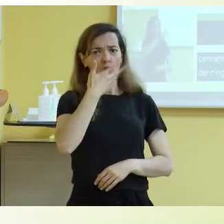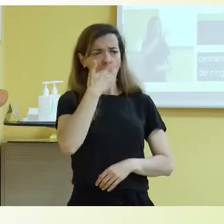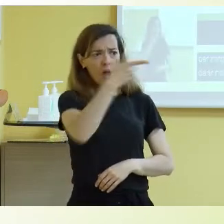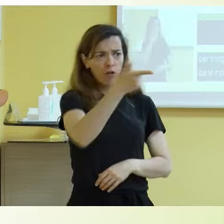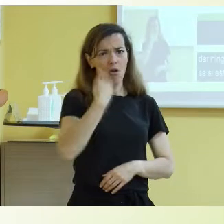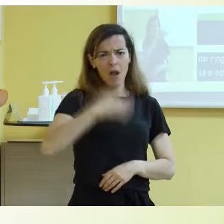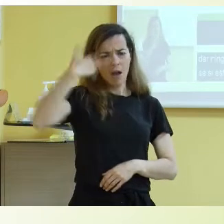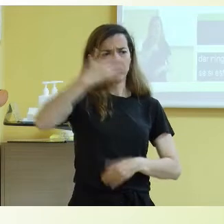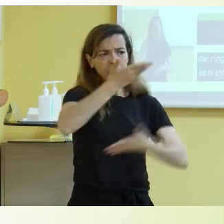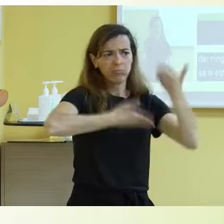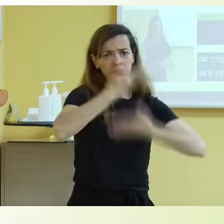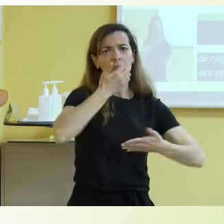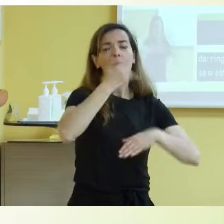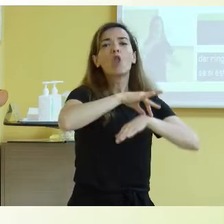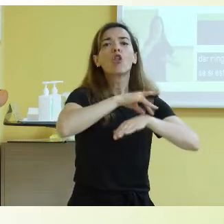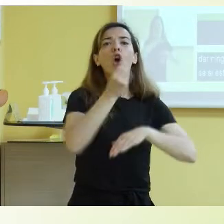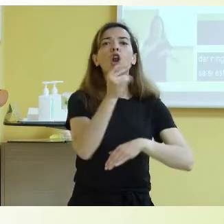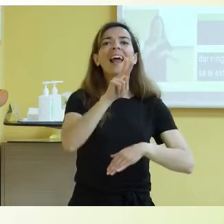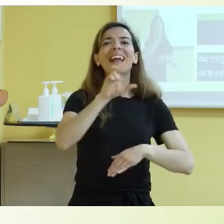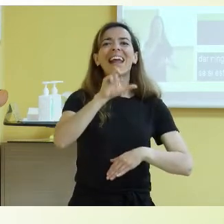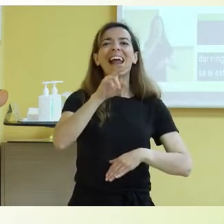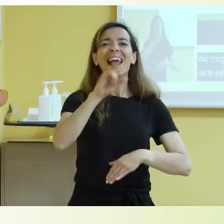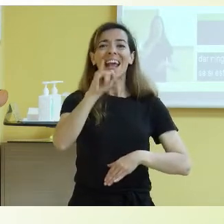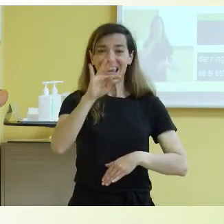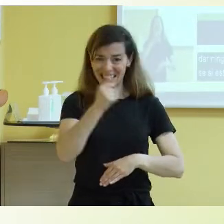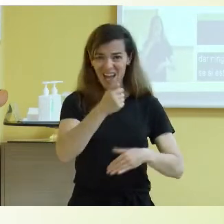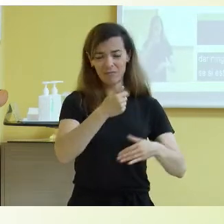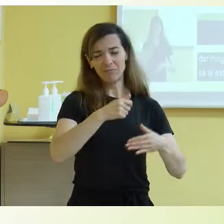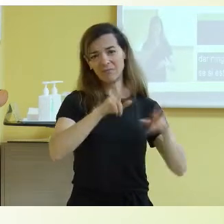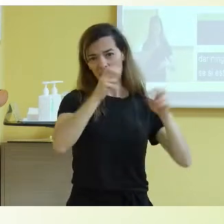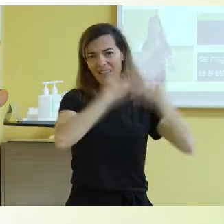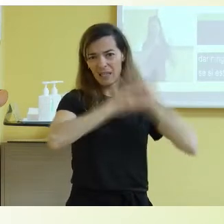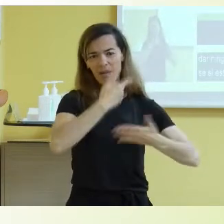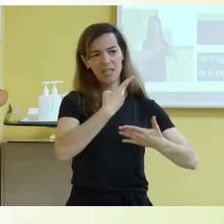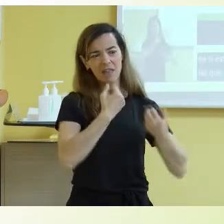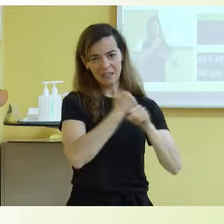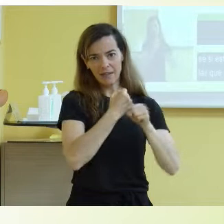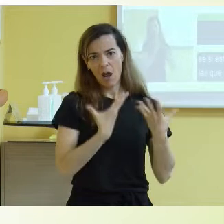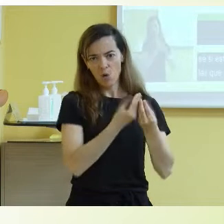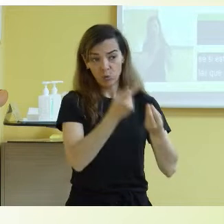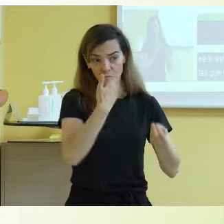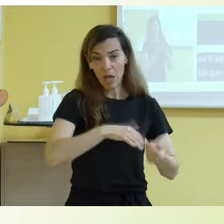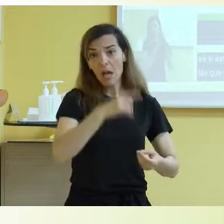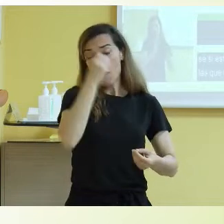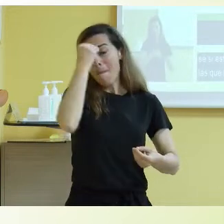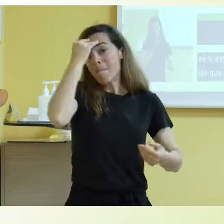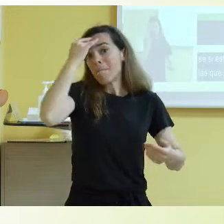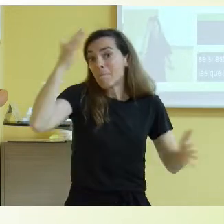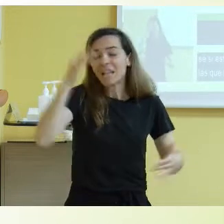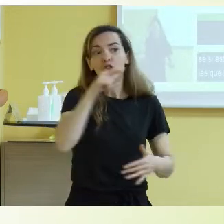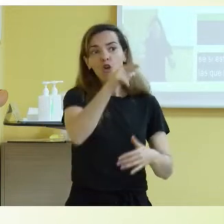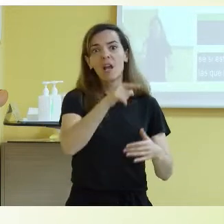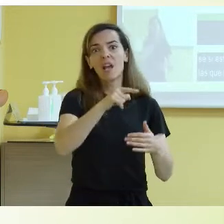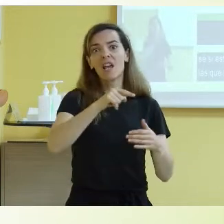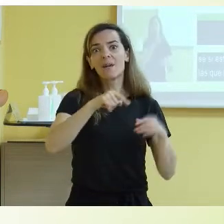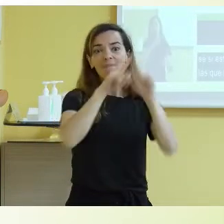doctor Querejeta, sobre el tema de la discapacidad. Y me imagino que los nuevos